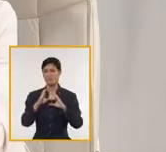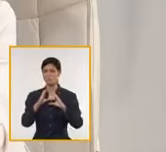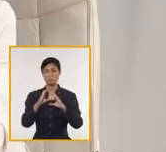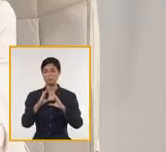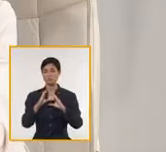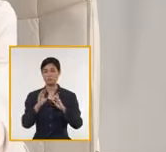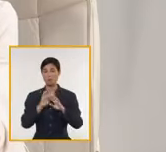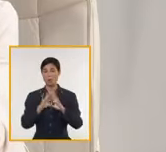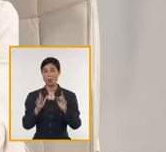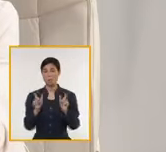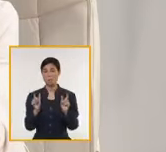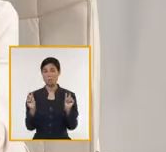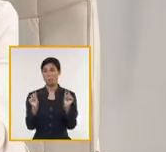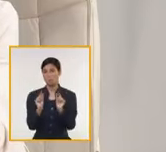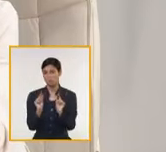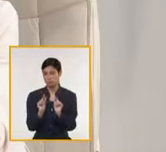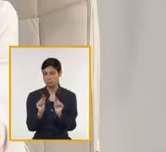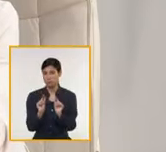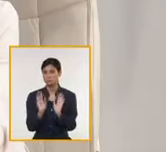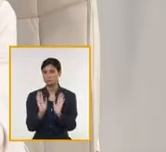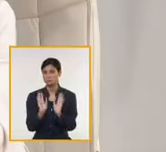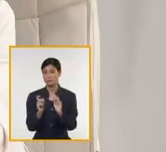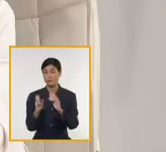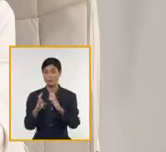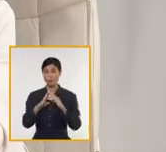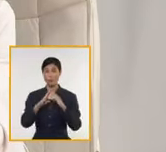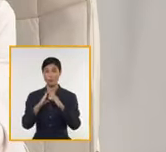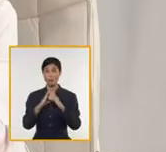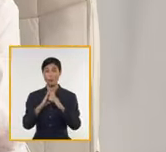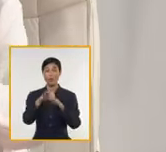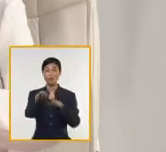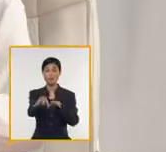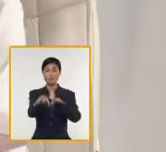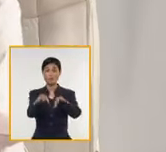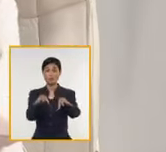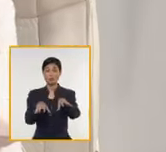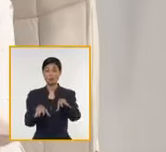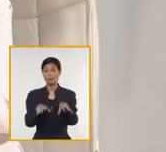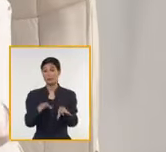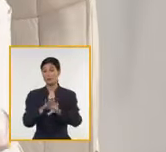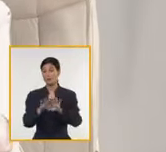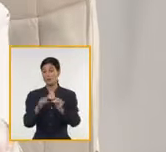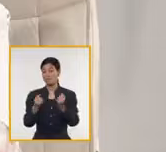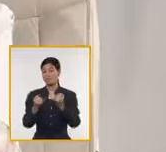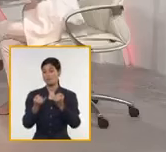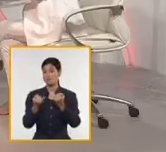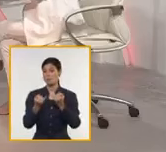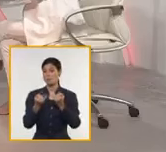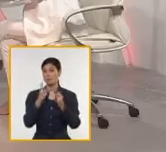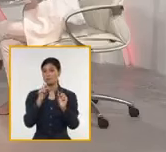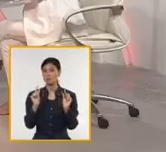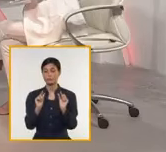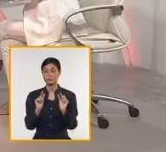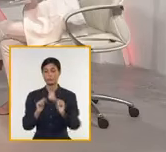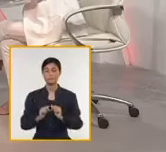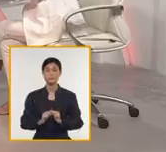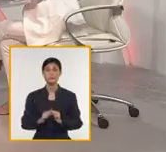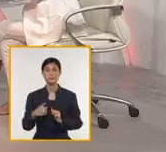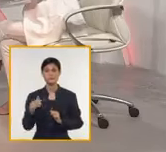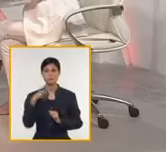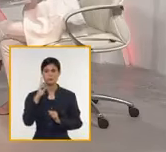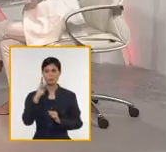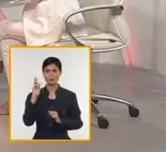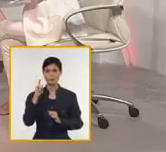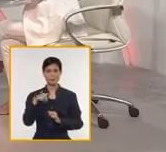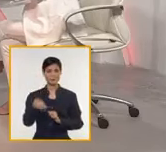las bases comunitarias, de las bases partidistas. Y recuerdo que aquello tuvo costos en las